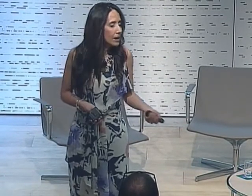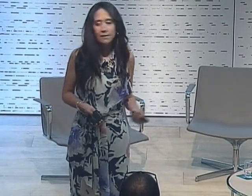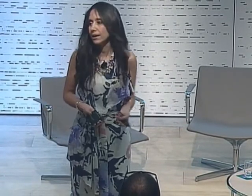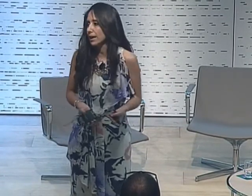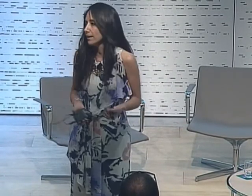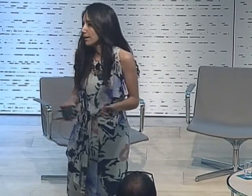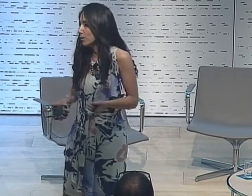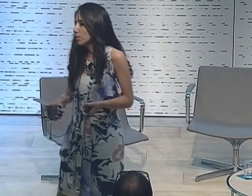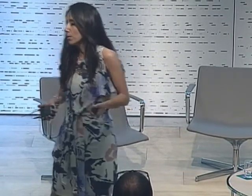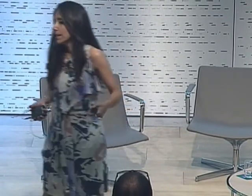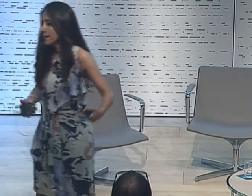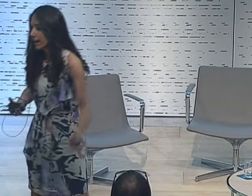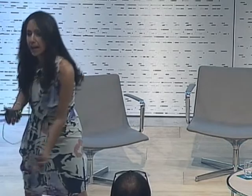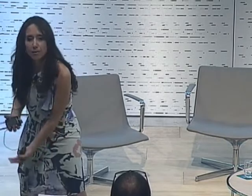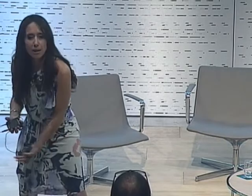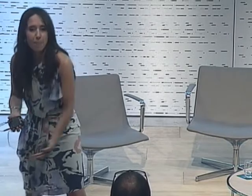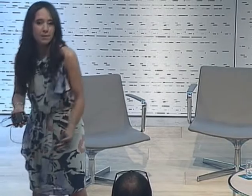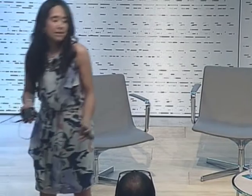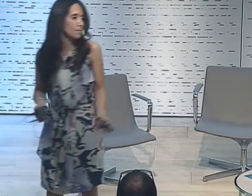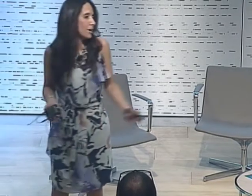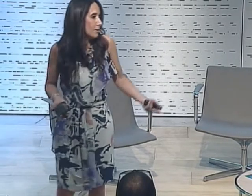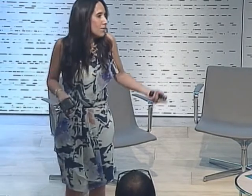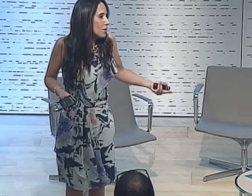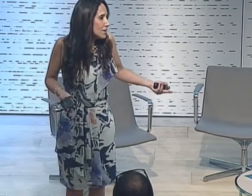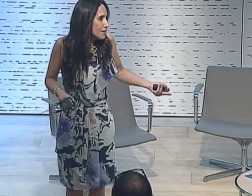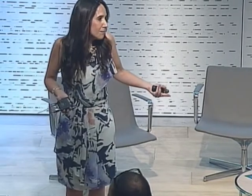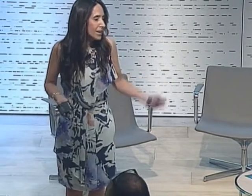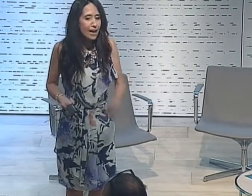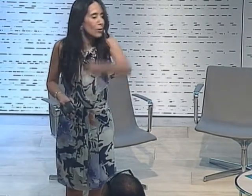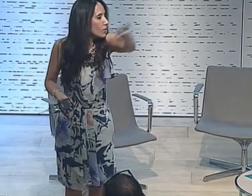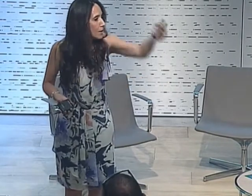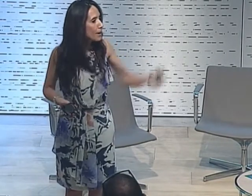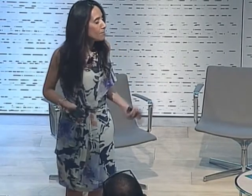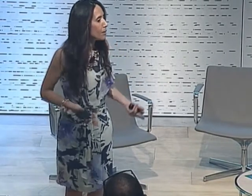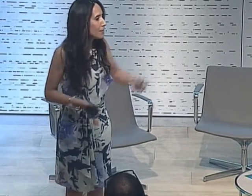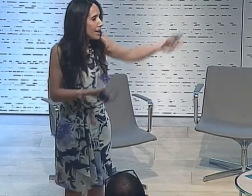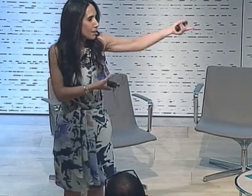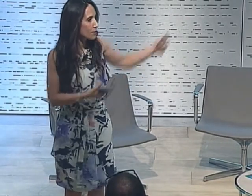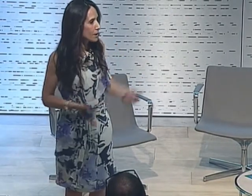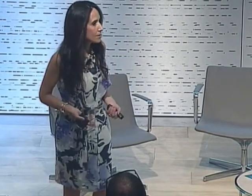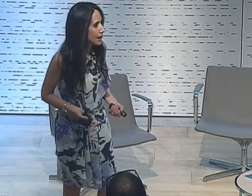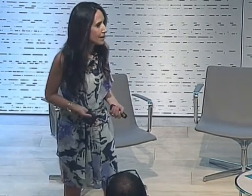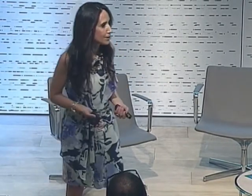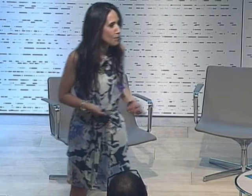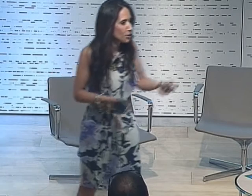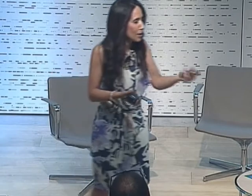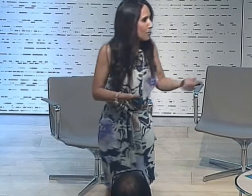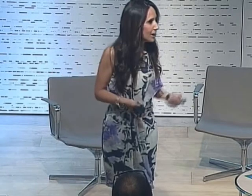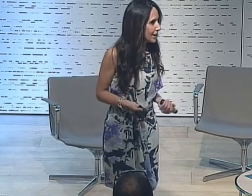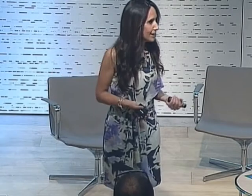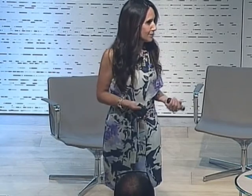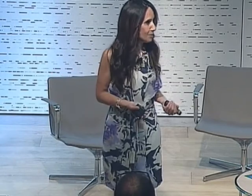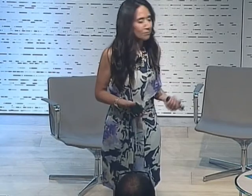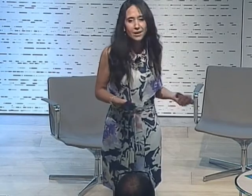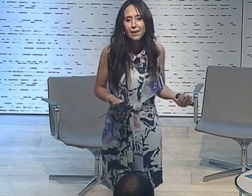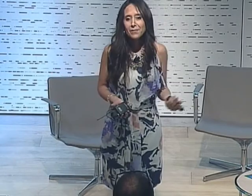otro le entierra las tijeras, el otro se le caen los lápices. Bueno, y entonces a todos los demás me los mandan reportados a la dirección porque no